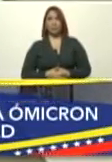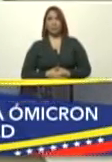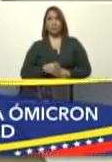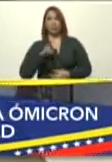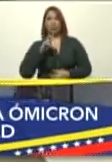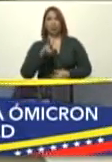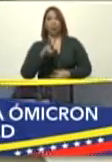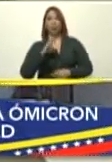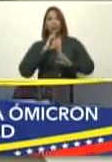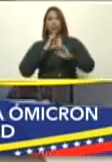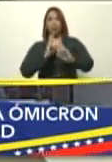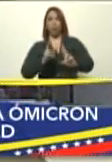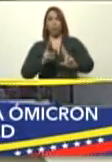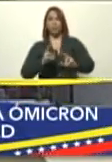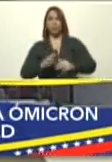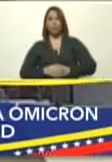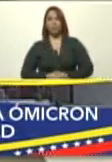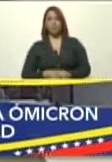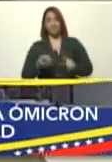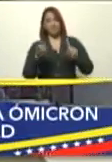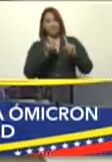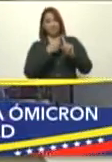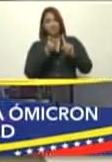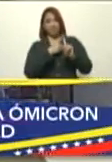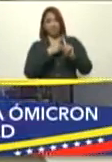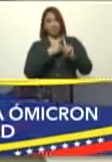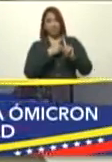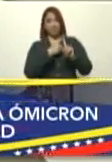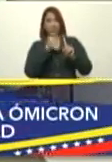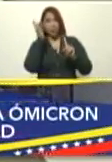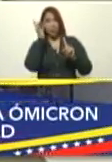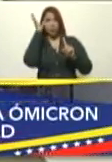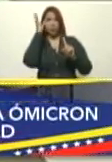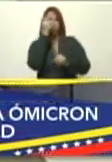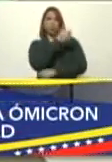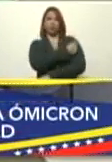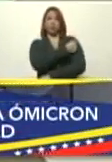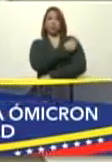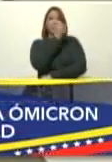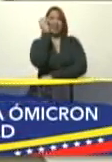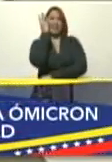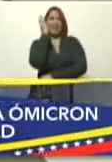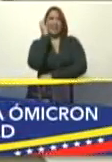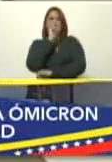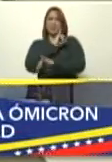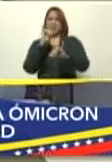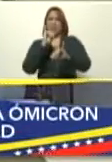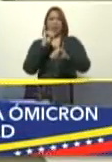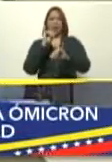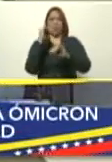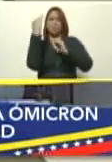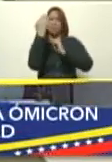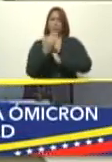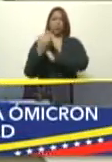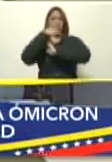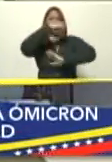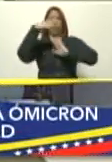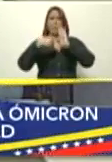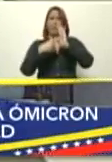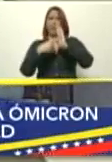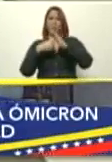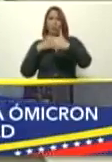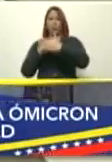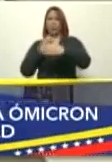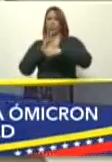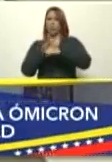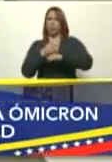2 resultados. Uno, el surgimiento de la vacuna que crea inmunidad frente al coronavirus. Y